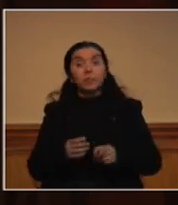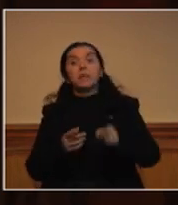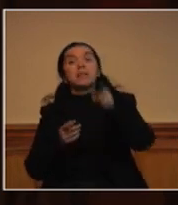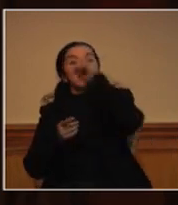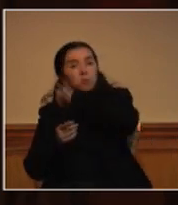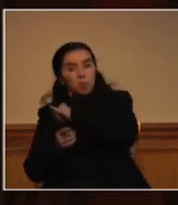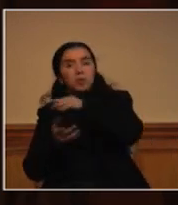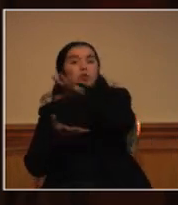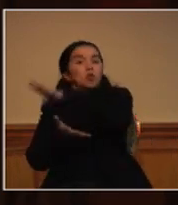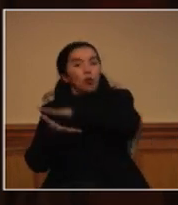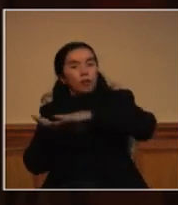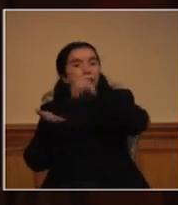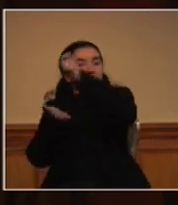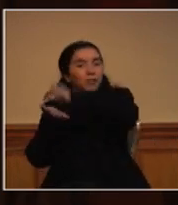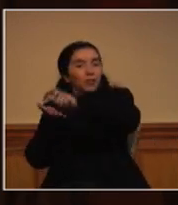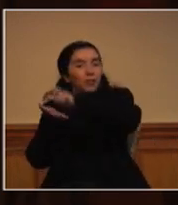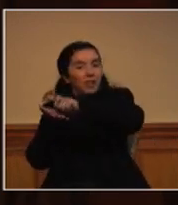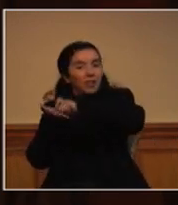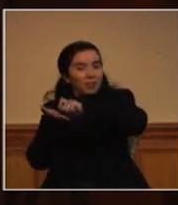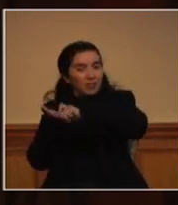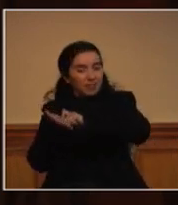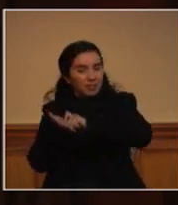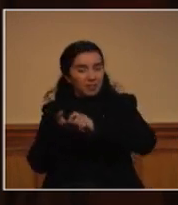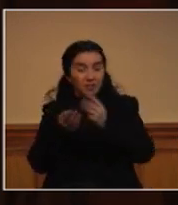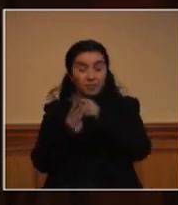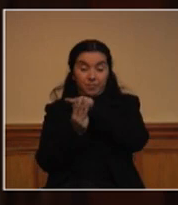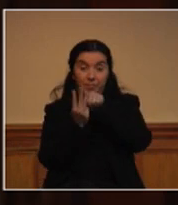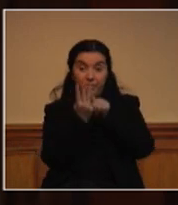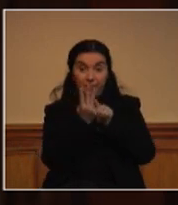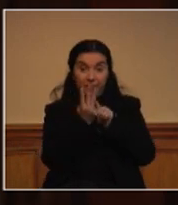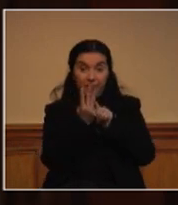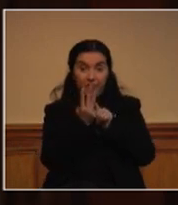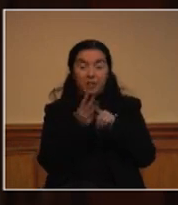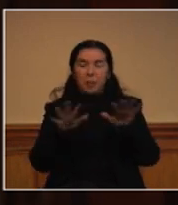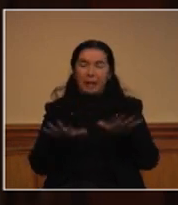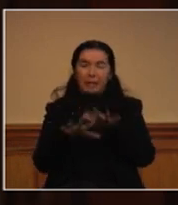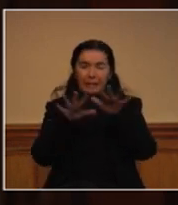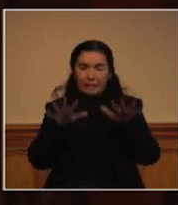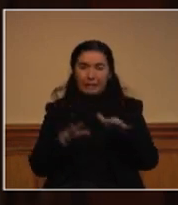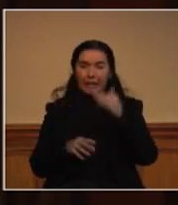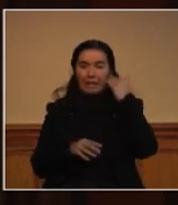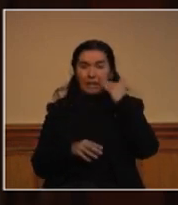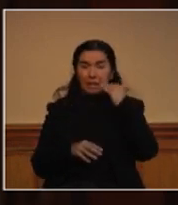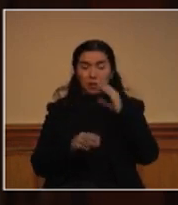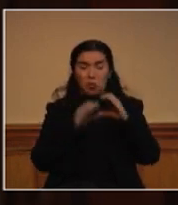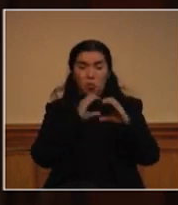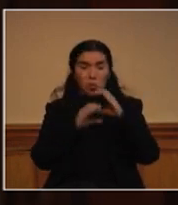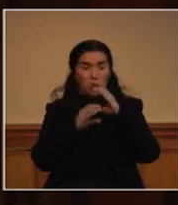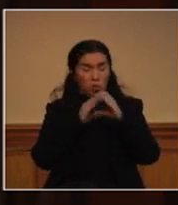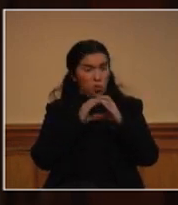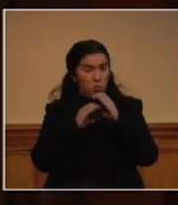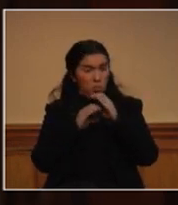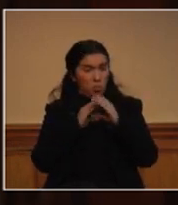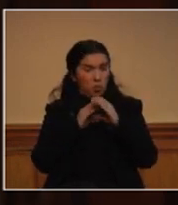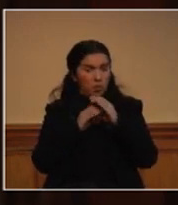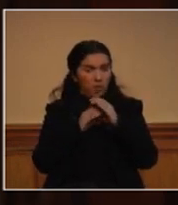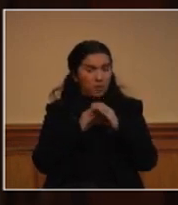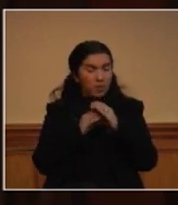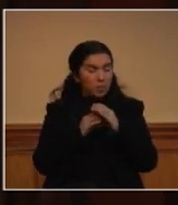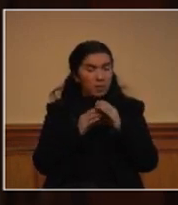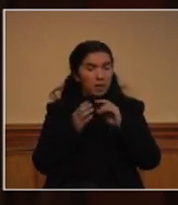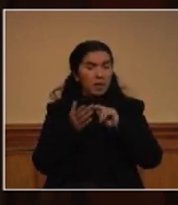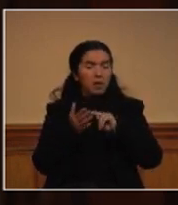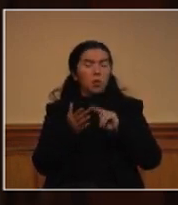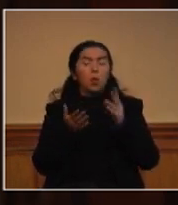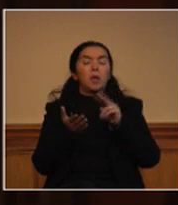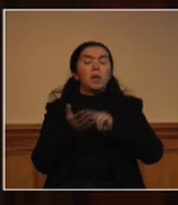escrito. Y en muchas ocasiones hemos intentado que niños que no se comunican o que se comunican mal, que tienen problemas